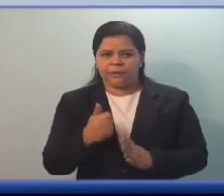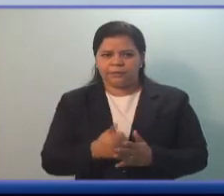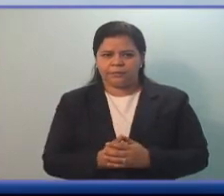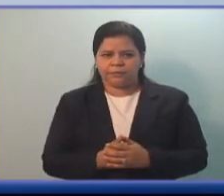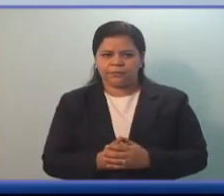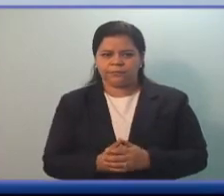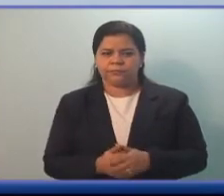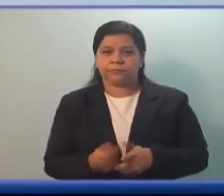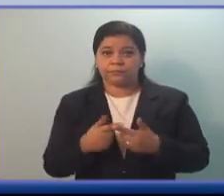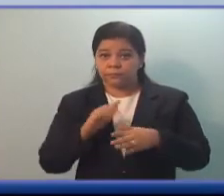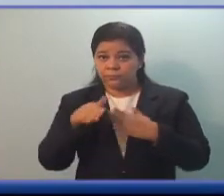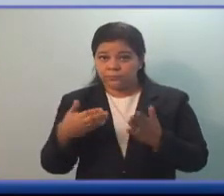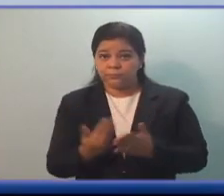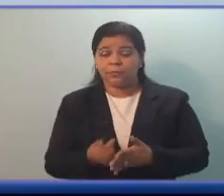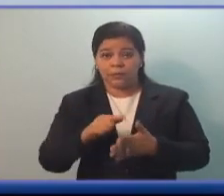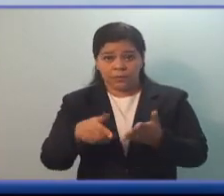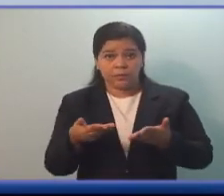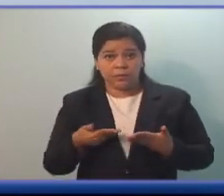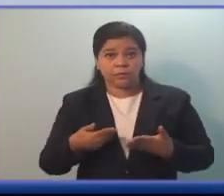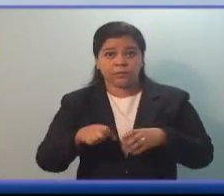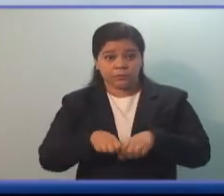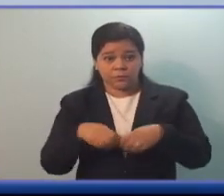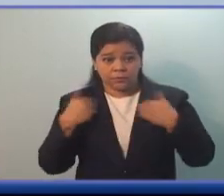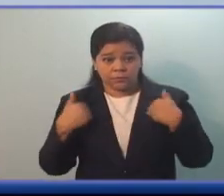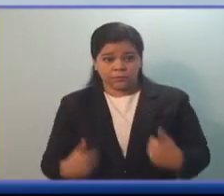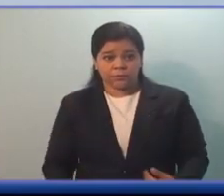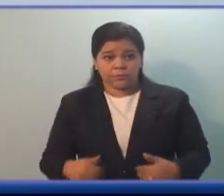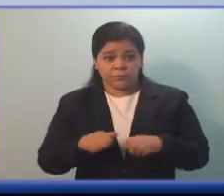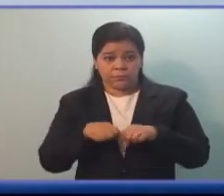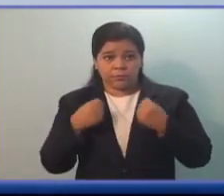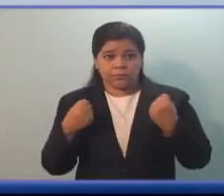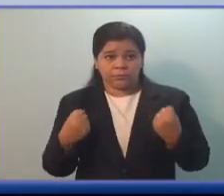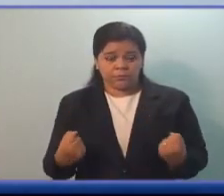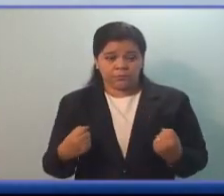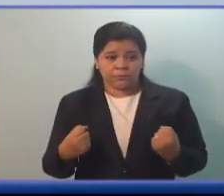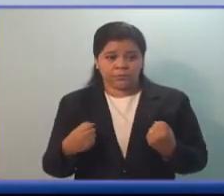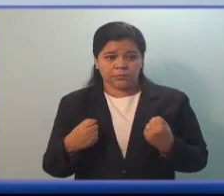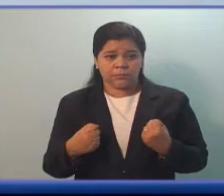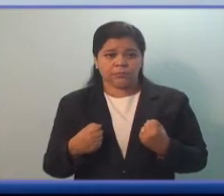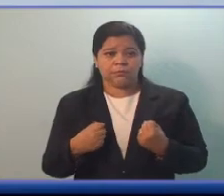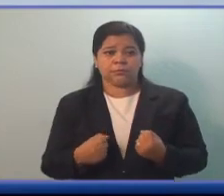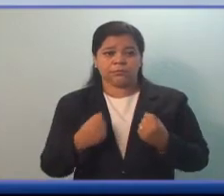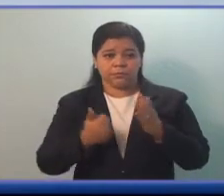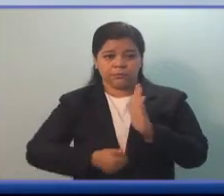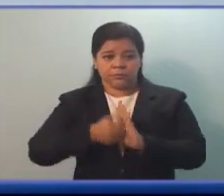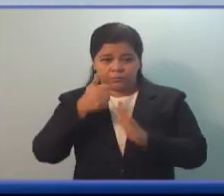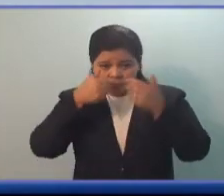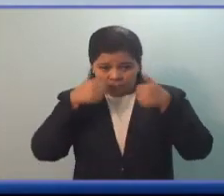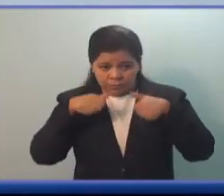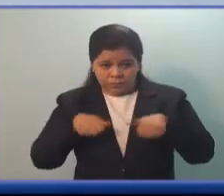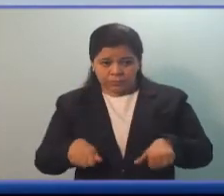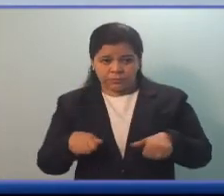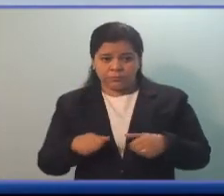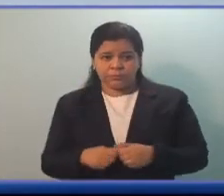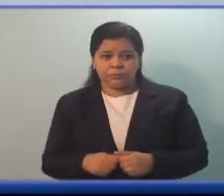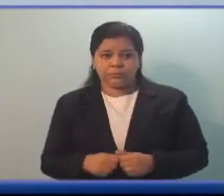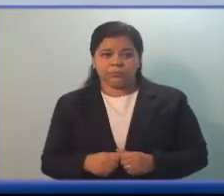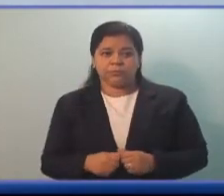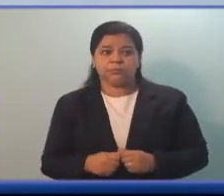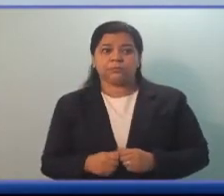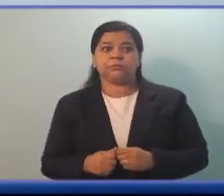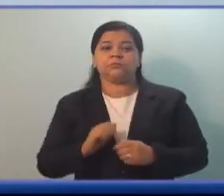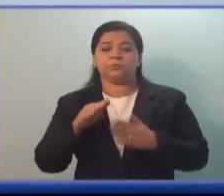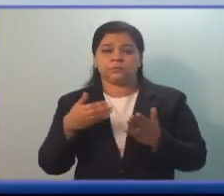sí, efectivamente, hay una vulneración de derechos por acción o por omisión. ¿verdad? Por acción o por omisión. Y eso pues